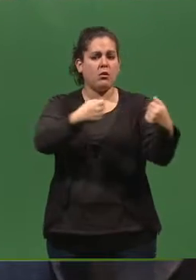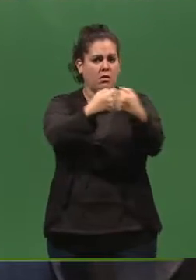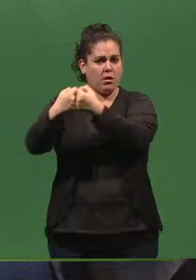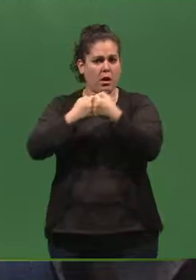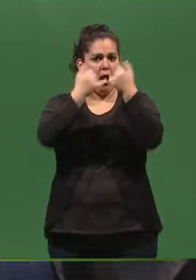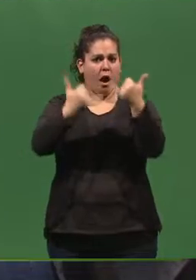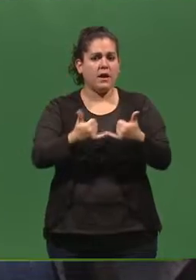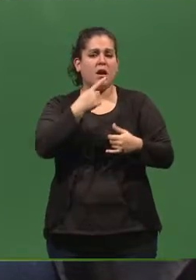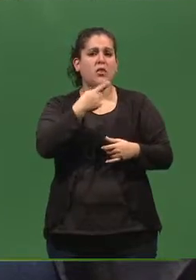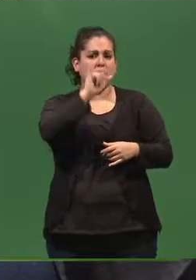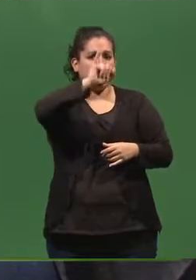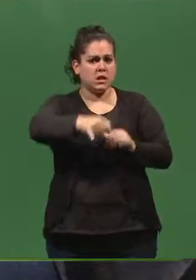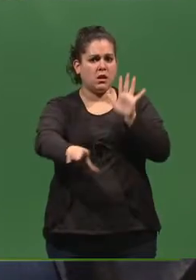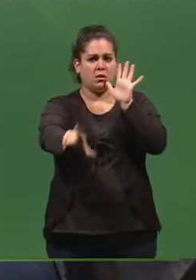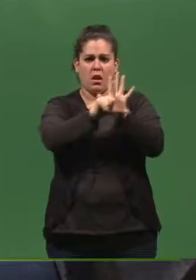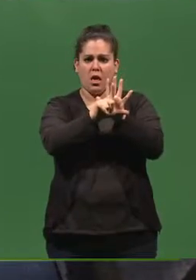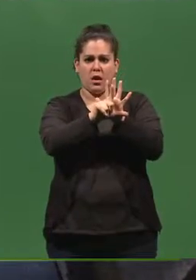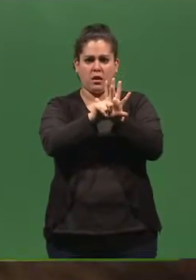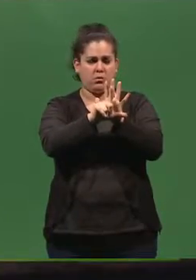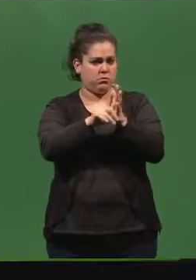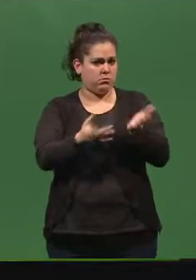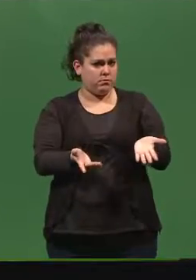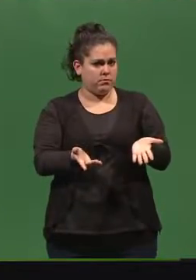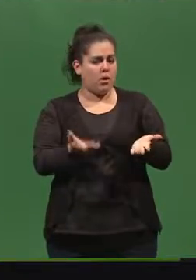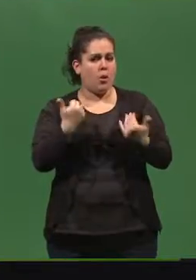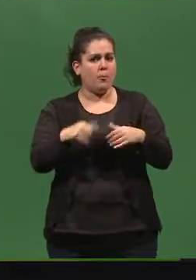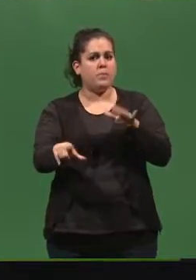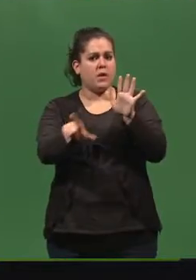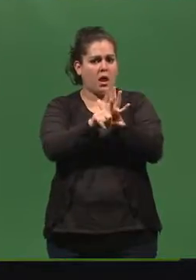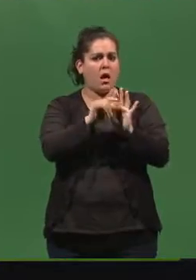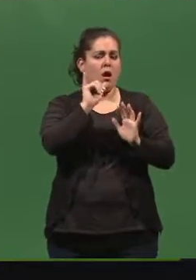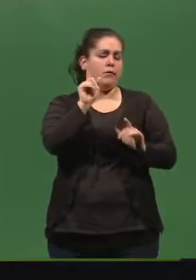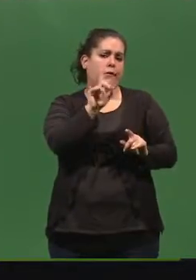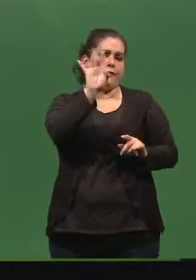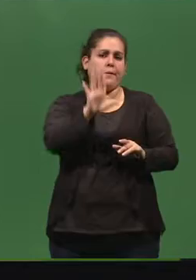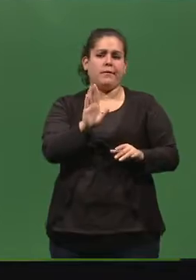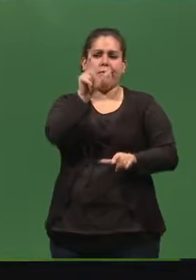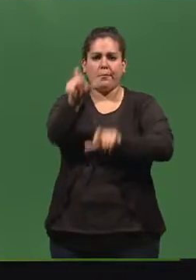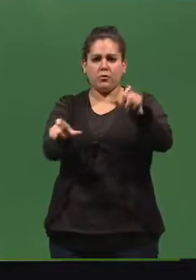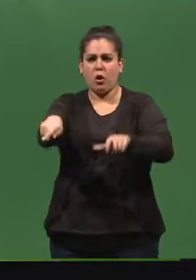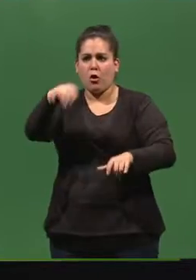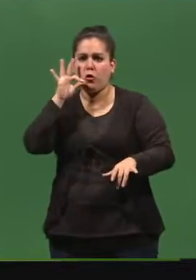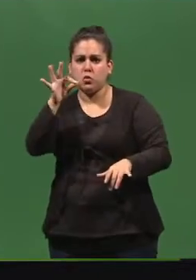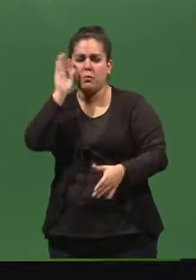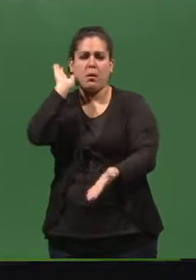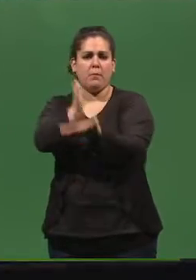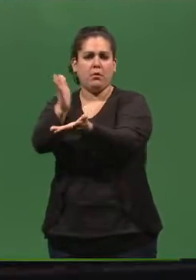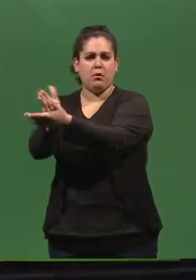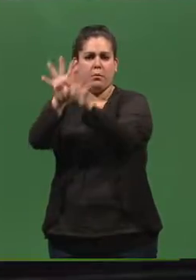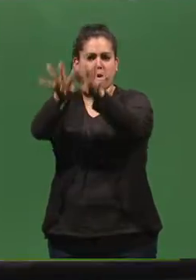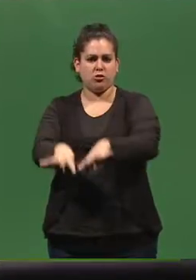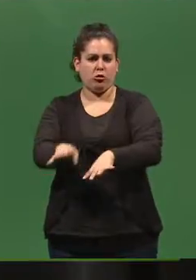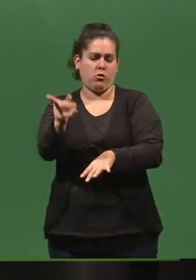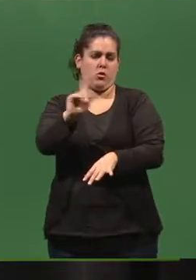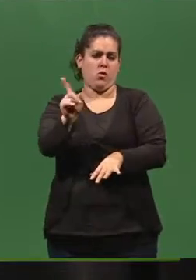en que había que despenalizar la tenencia y la tenencia para consumo. O sea, que no podíamos penalizar a los usuarios o consumidores con la prisión. Hoy está en